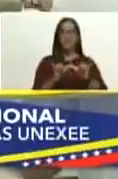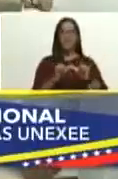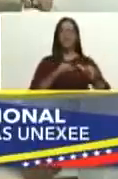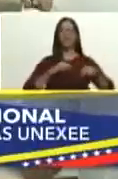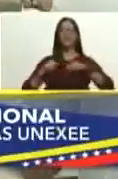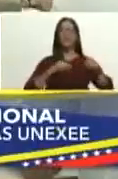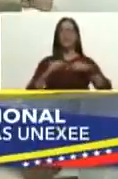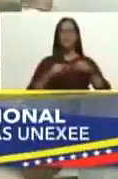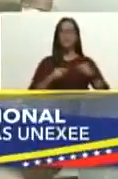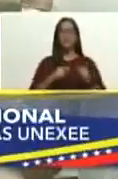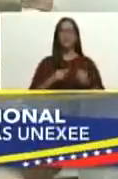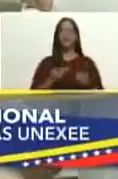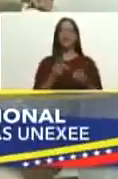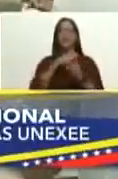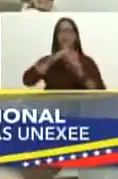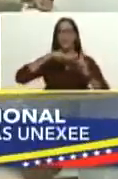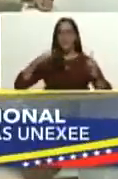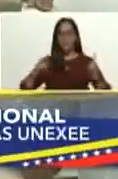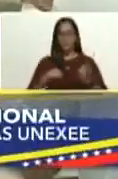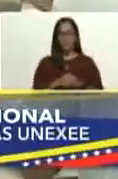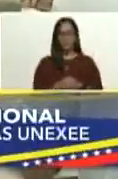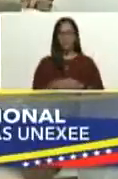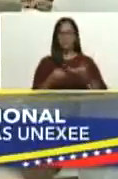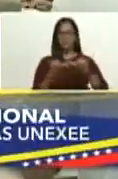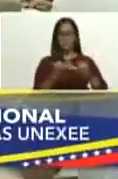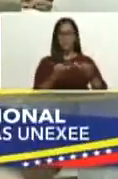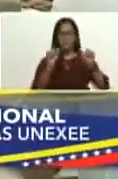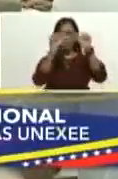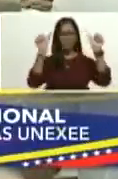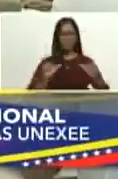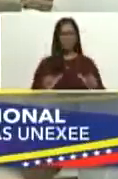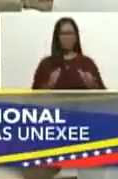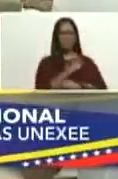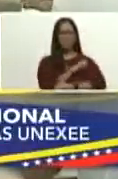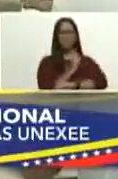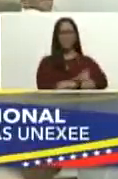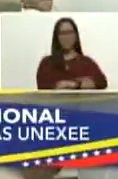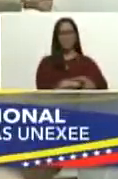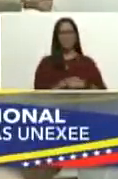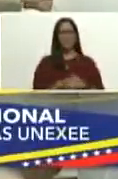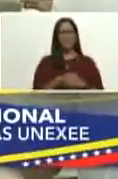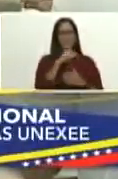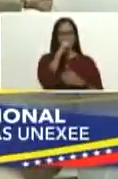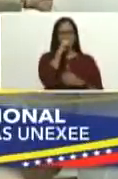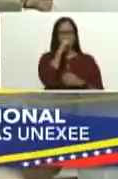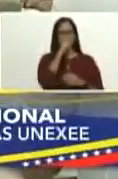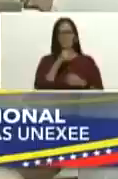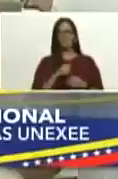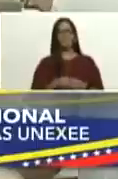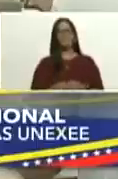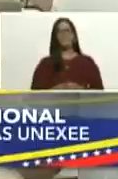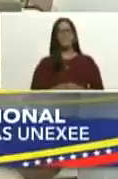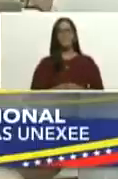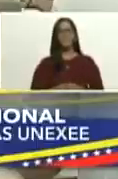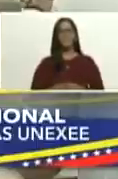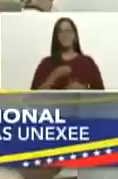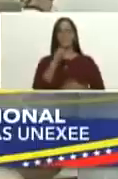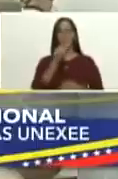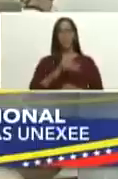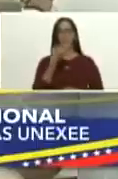eléctrico, ingeniería de redes eléctricas y sistemas de potencia. Adelante, compañera. Buenas tardes, presidente